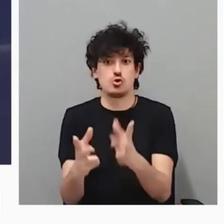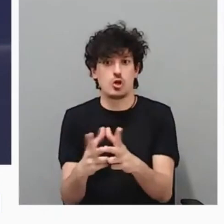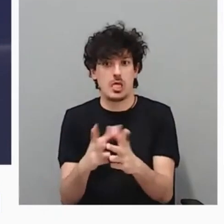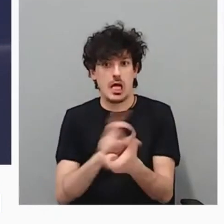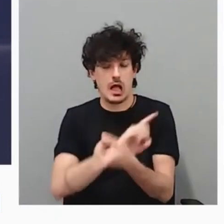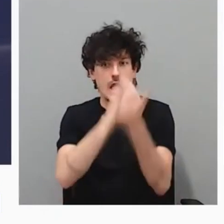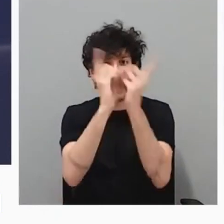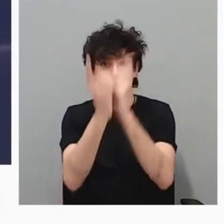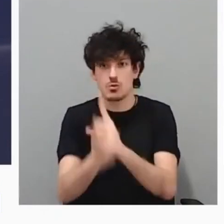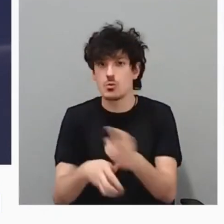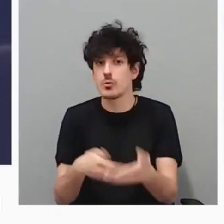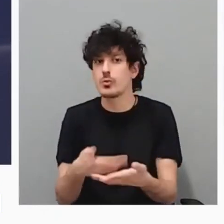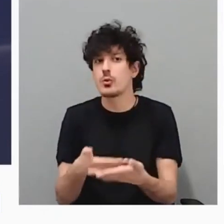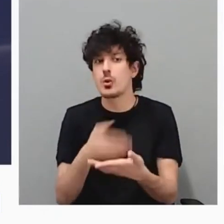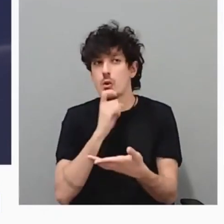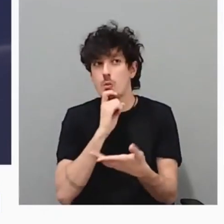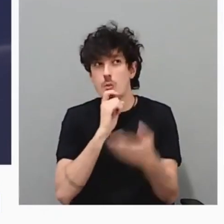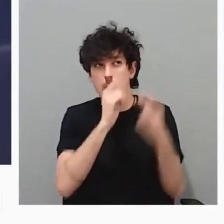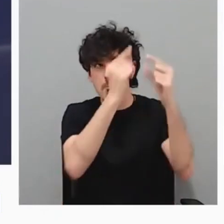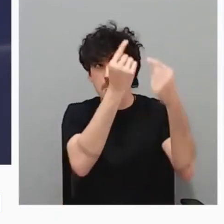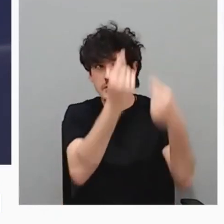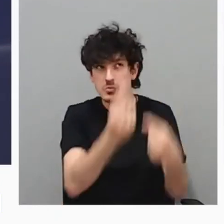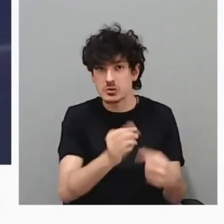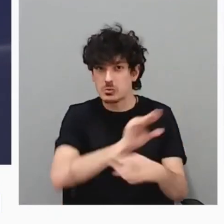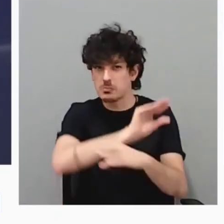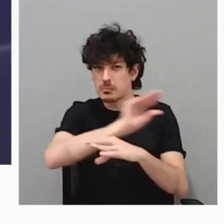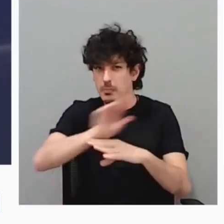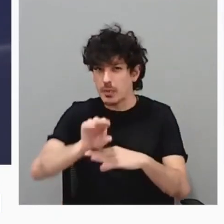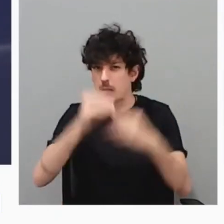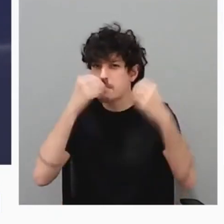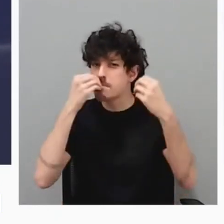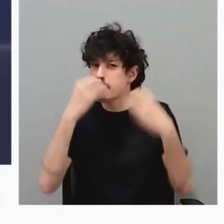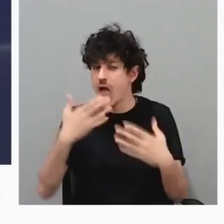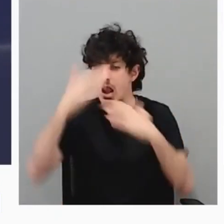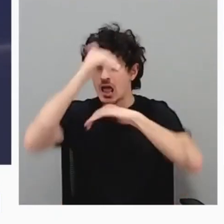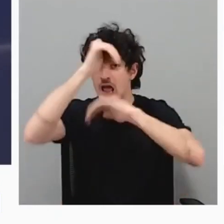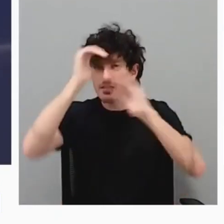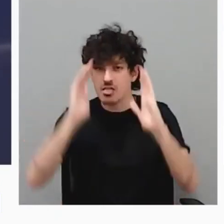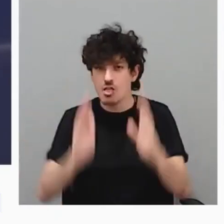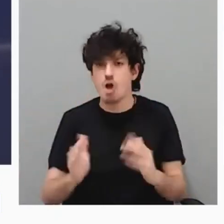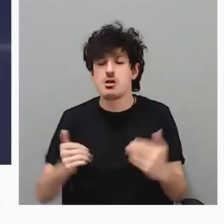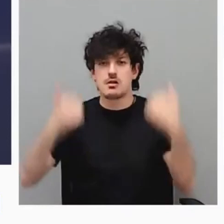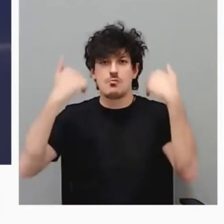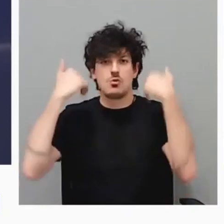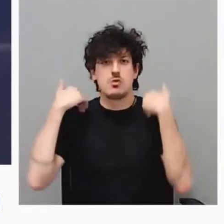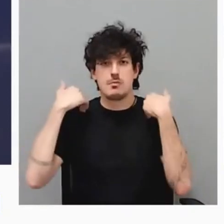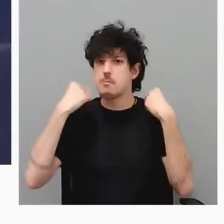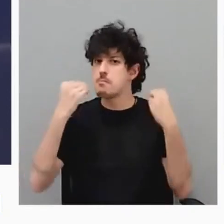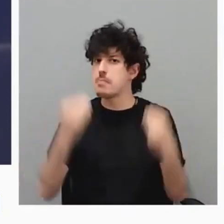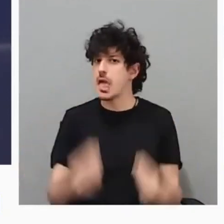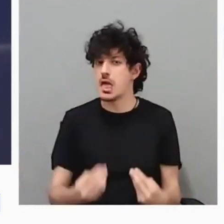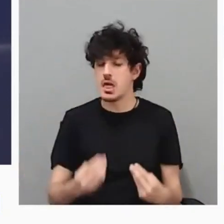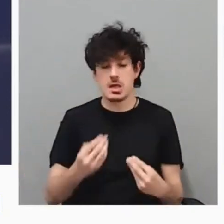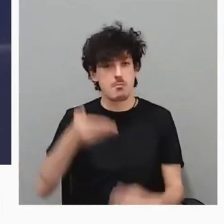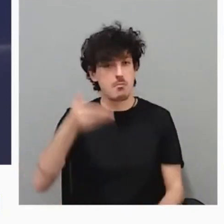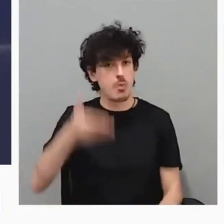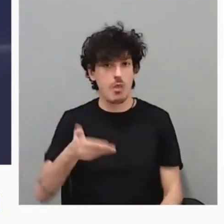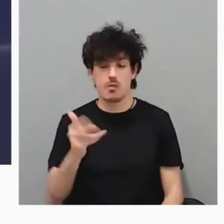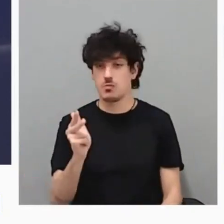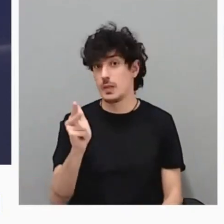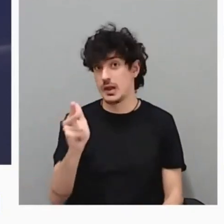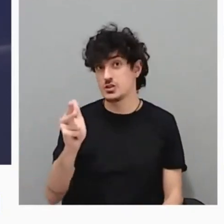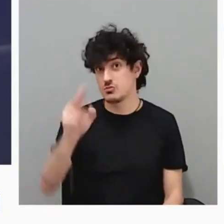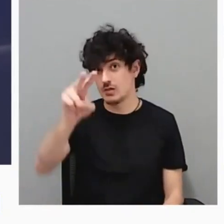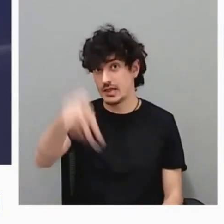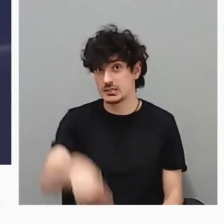con presupuestos, con significación, con atención, con responsabilidades, y para mí es muy importante y es un derecho. Entonces, si